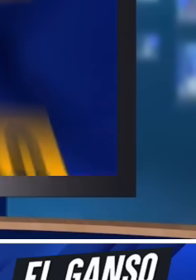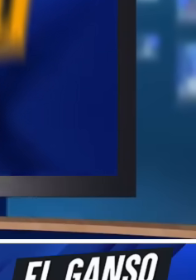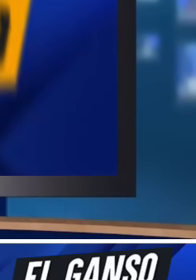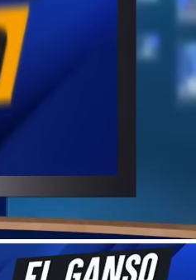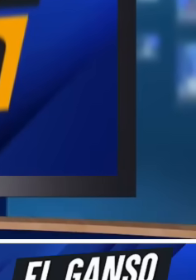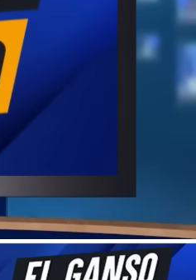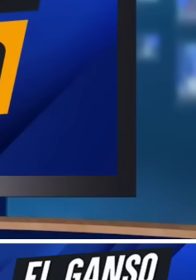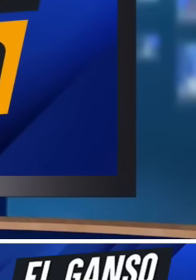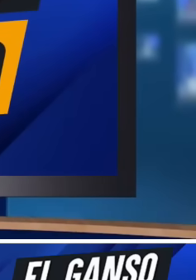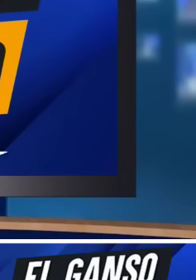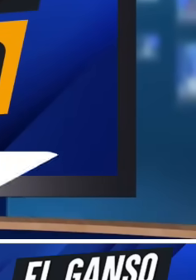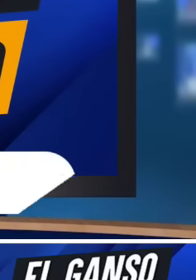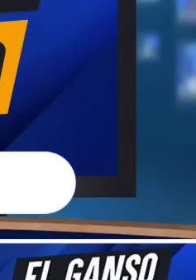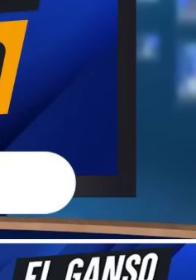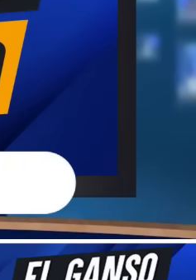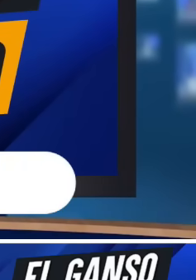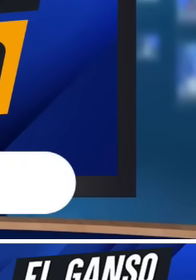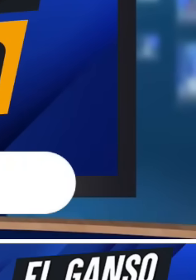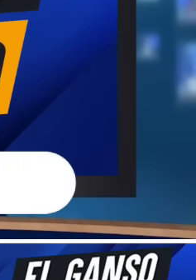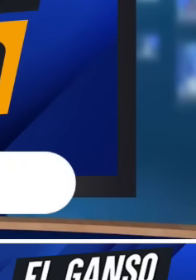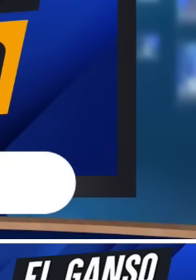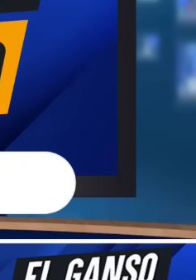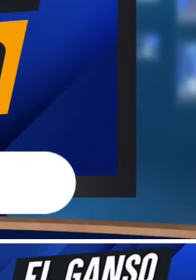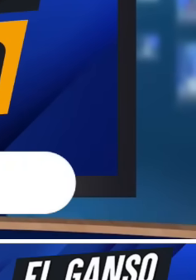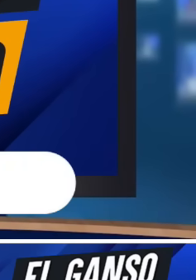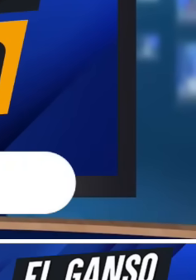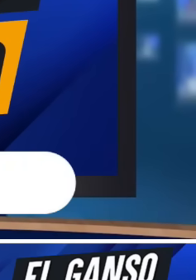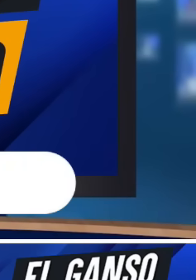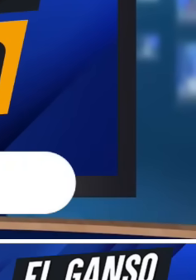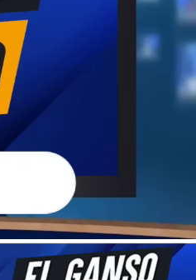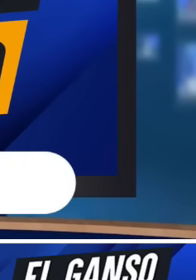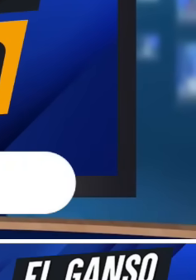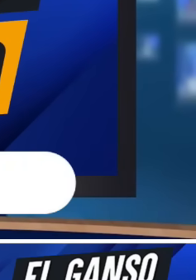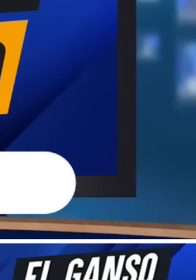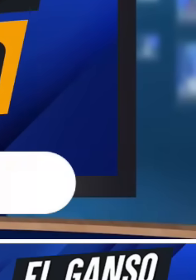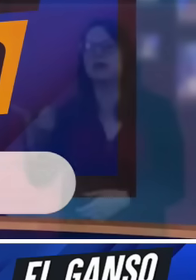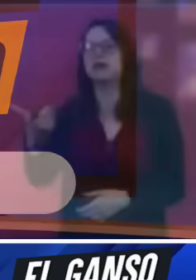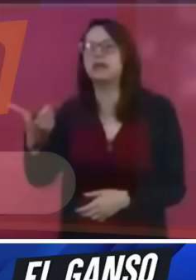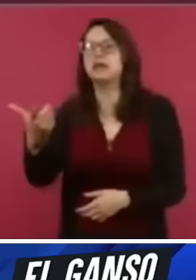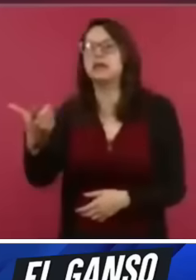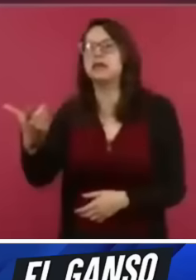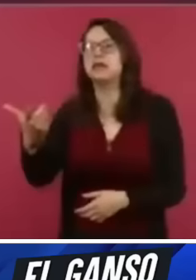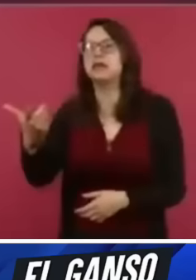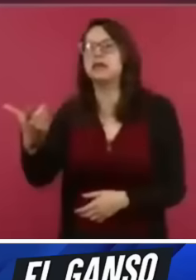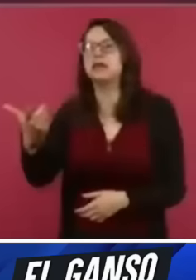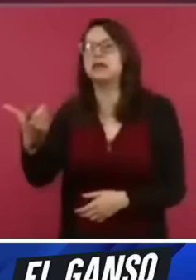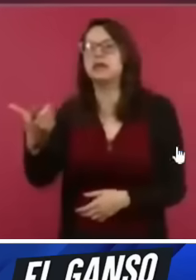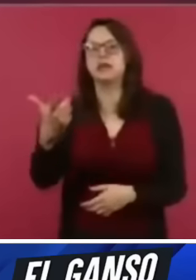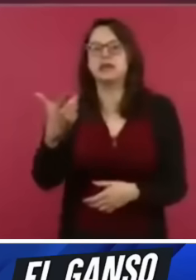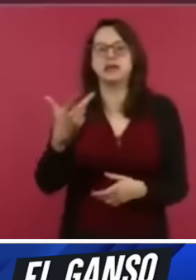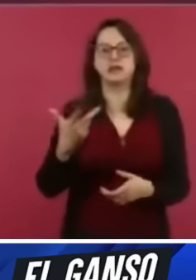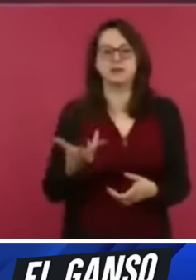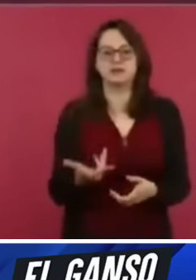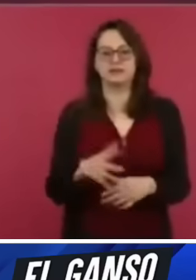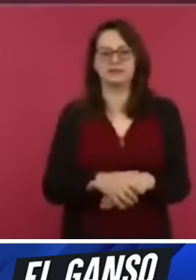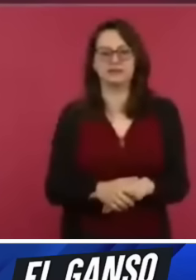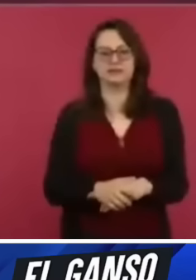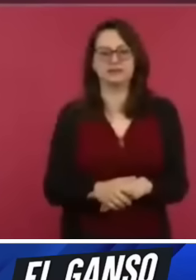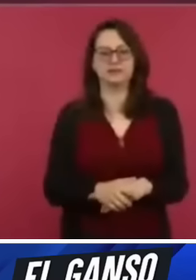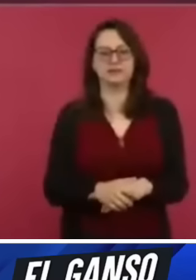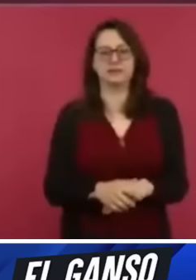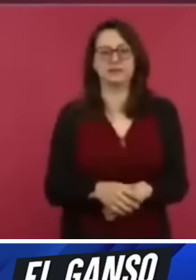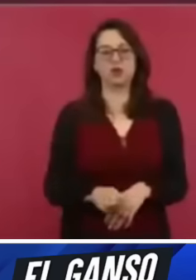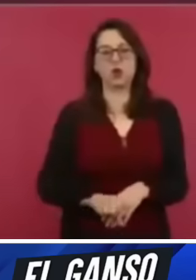presidente a Salinas plio esto nunca había pasado vamos a escuchar esta